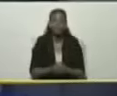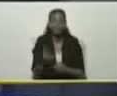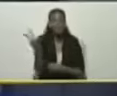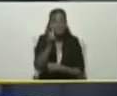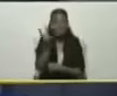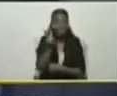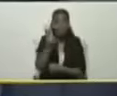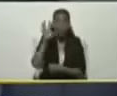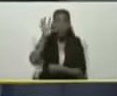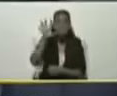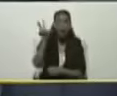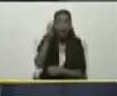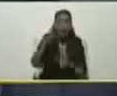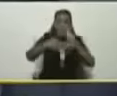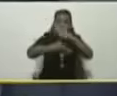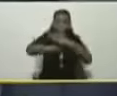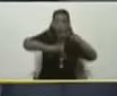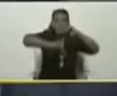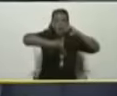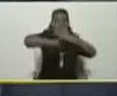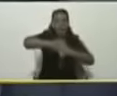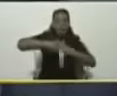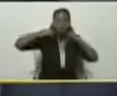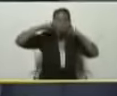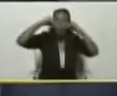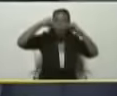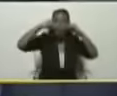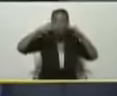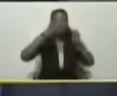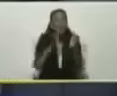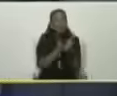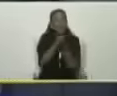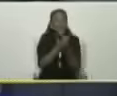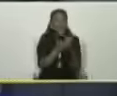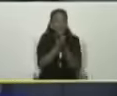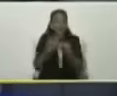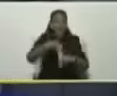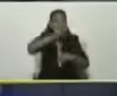Venezuela es el país campeón mundial del emprendimiento.